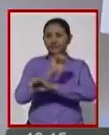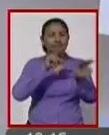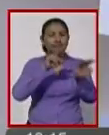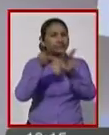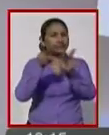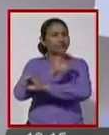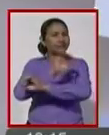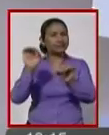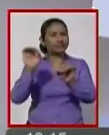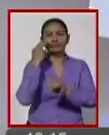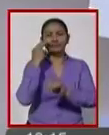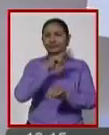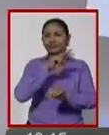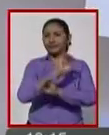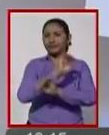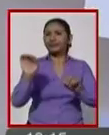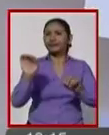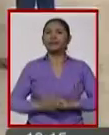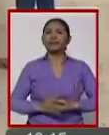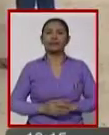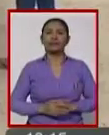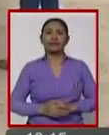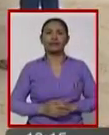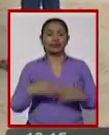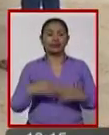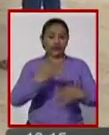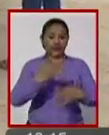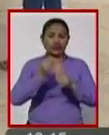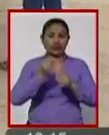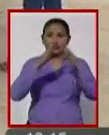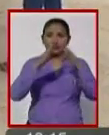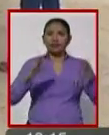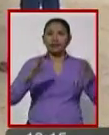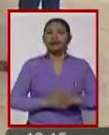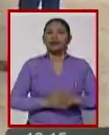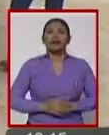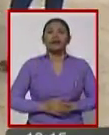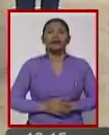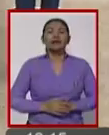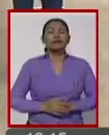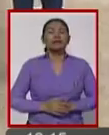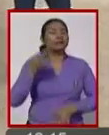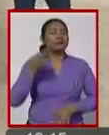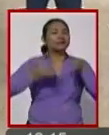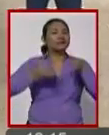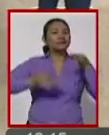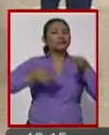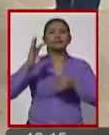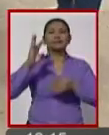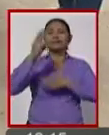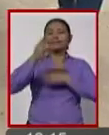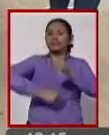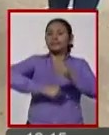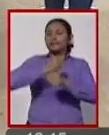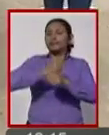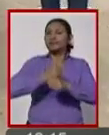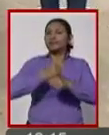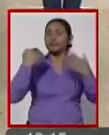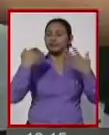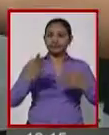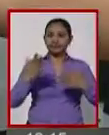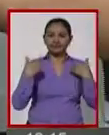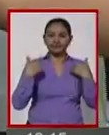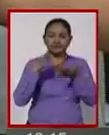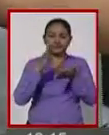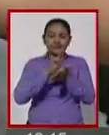conoce, nadie de los vecinos lo conocemos. ¿Logró quitarle su casa? Todavía no, pero estoy en un juicio con ella hace 6 años yo también. Y tenemos